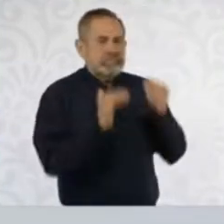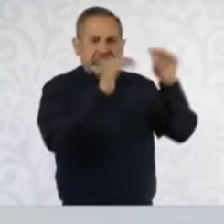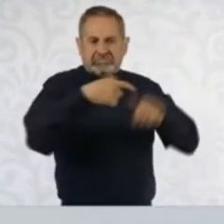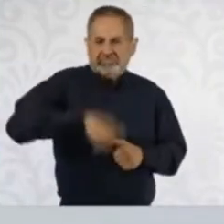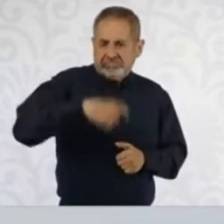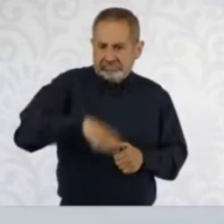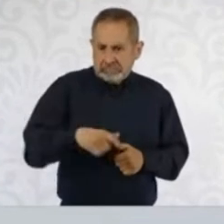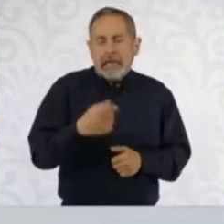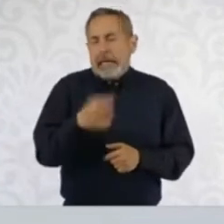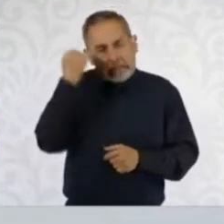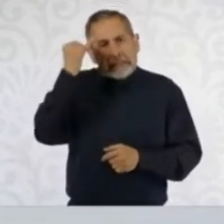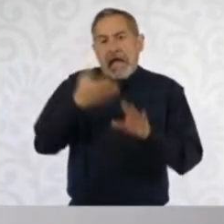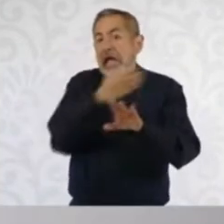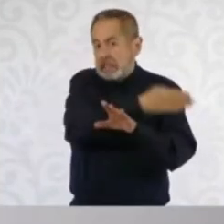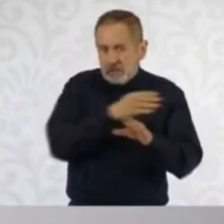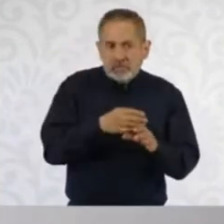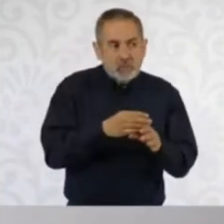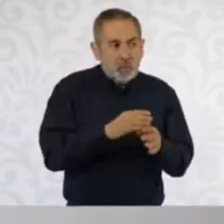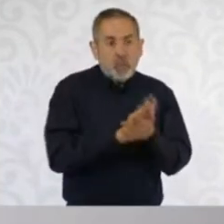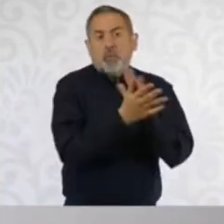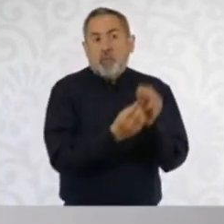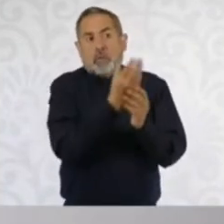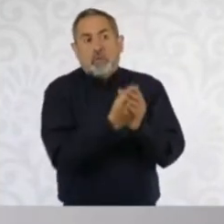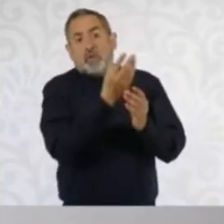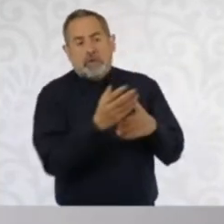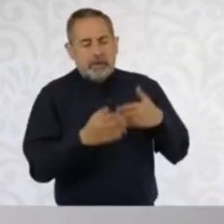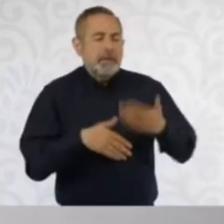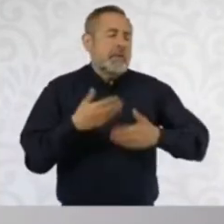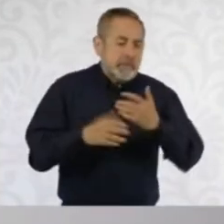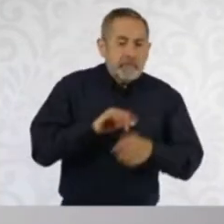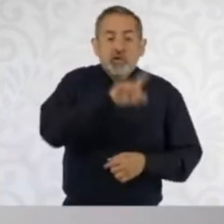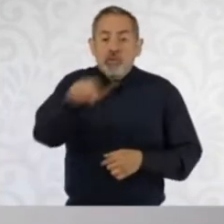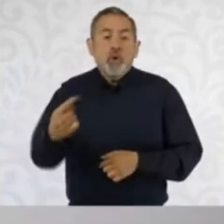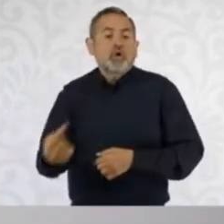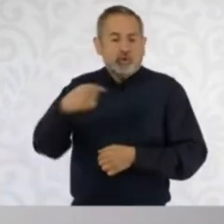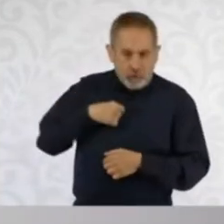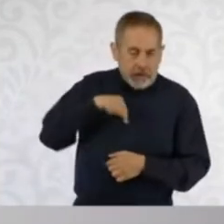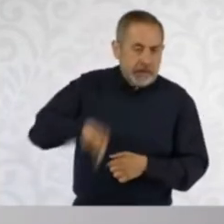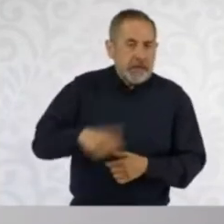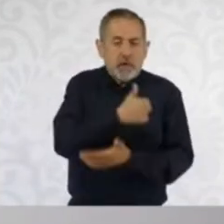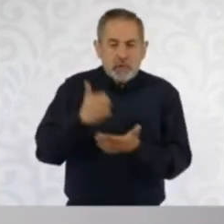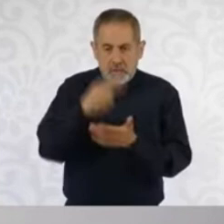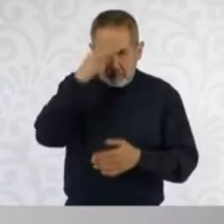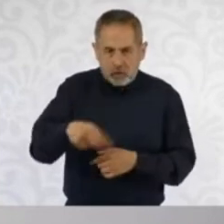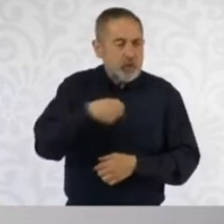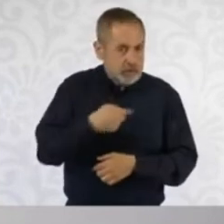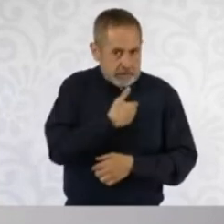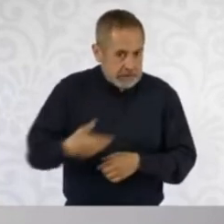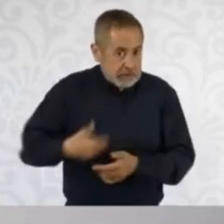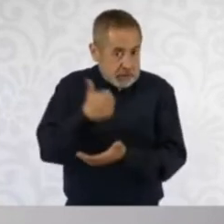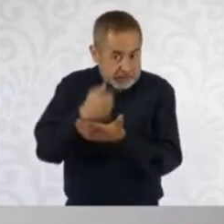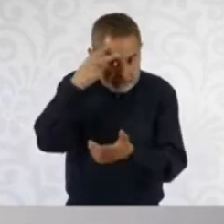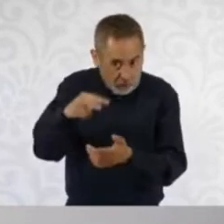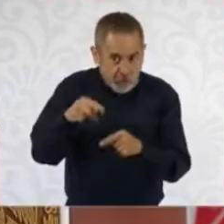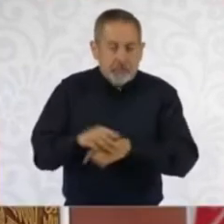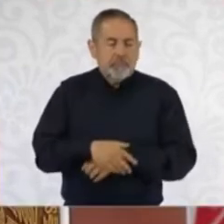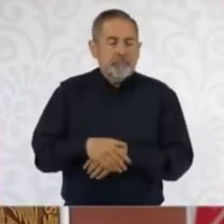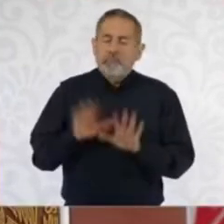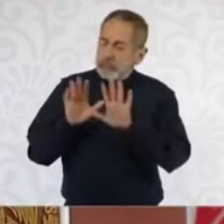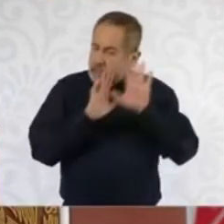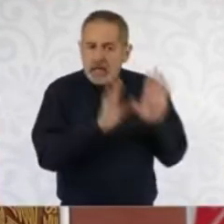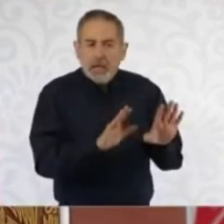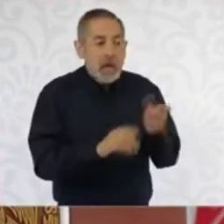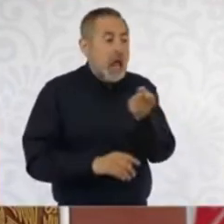Se promovió mucho eso. Cuando llegué yo a la Ciudad de México, si recuerdan, incluso tuve muchas críticas de los